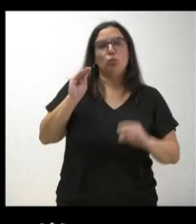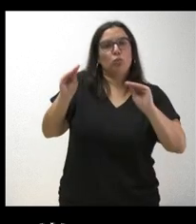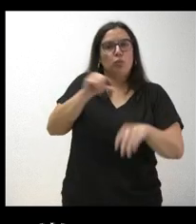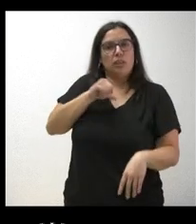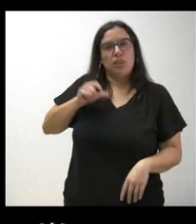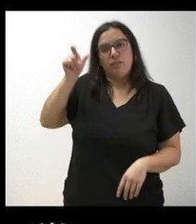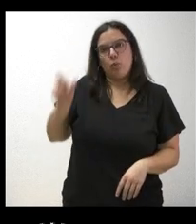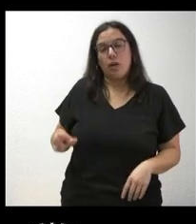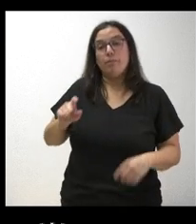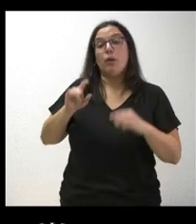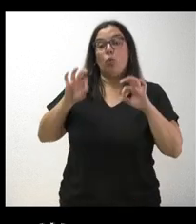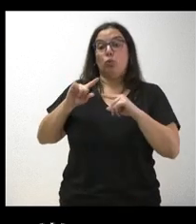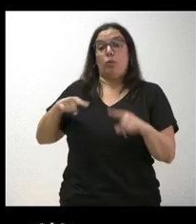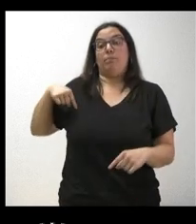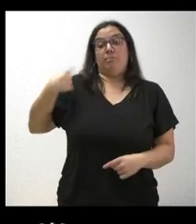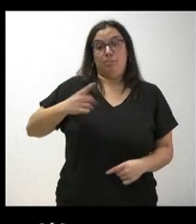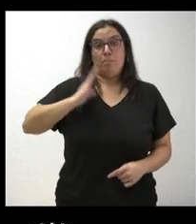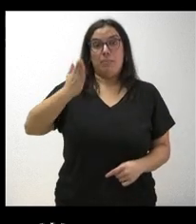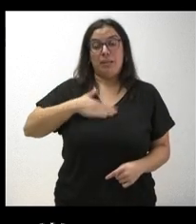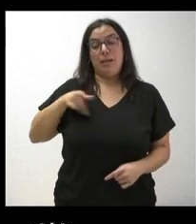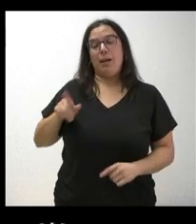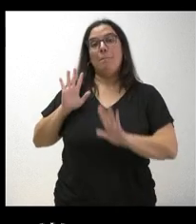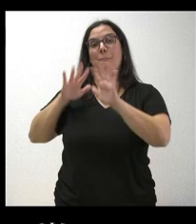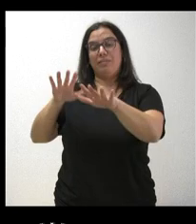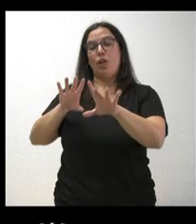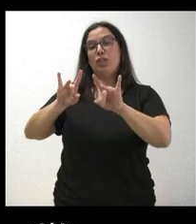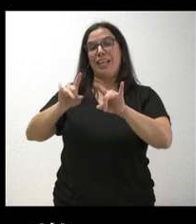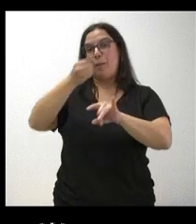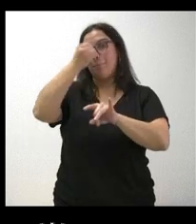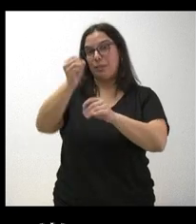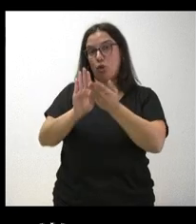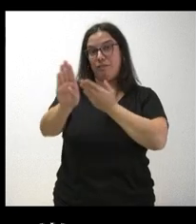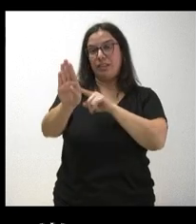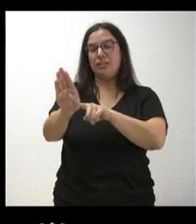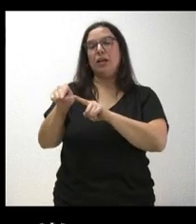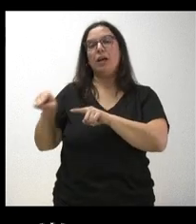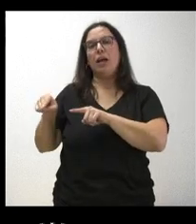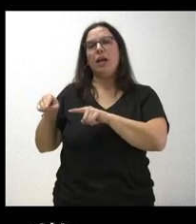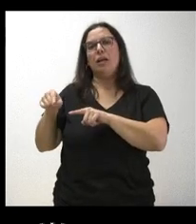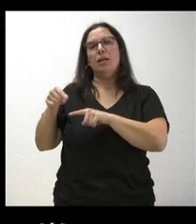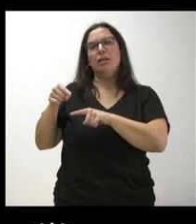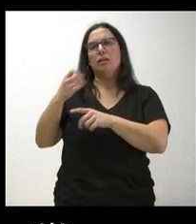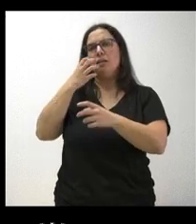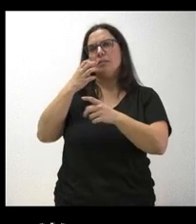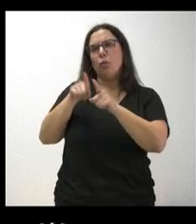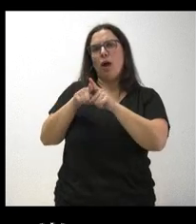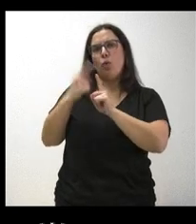24 horas después en una manifestación frente a la sede del psoe se hostigaba a una